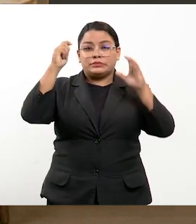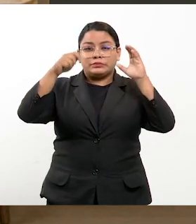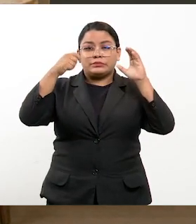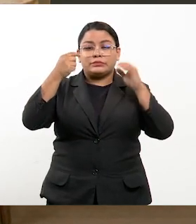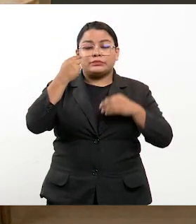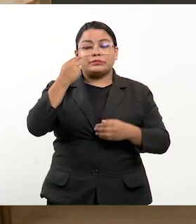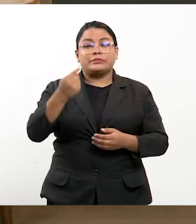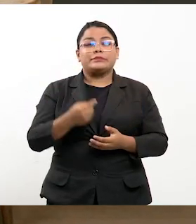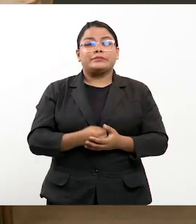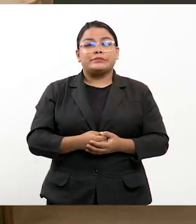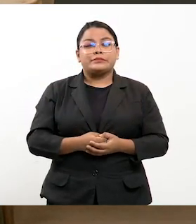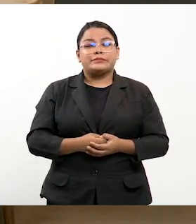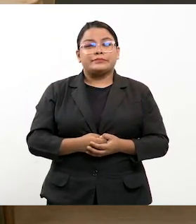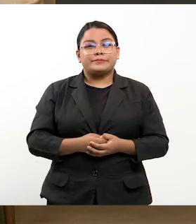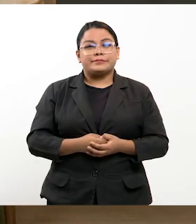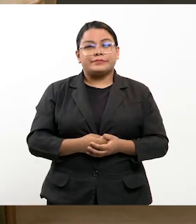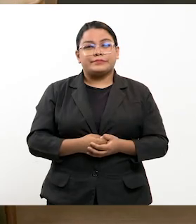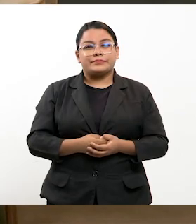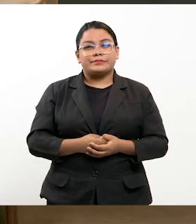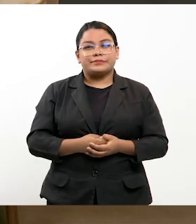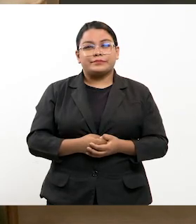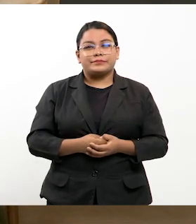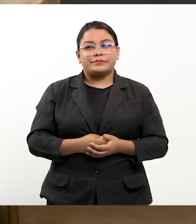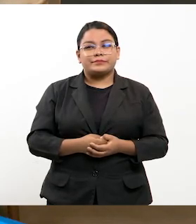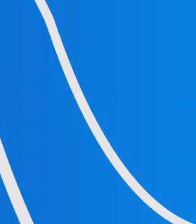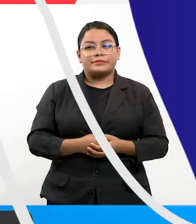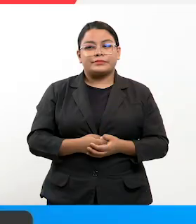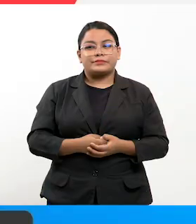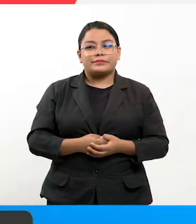video? Muy bien, veámoslo.